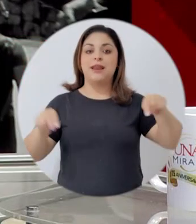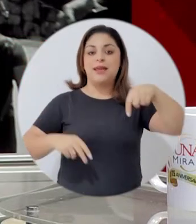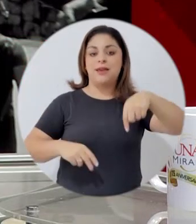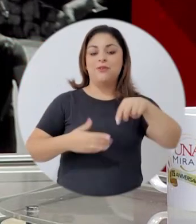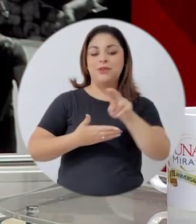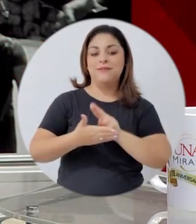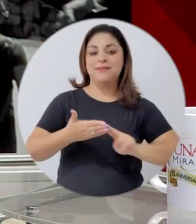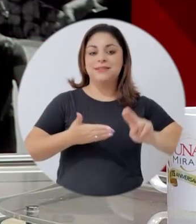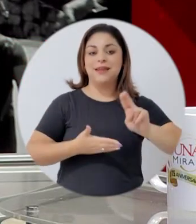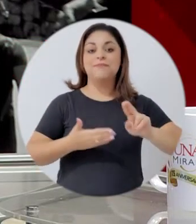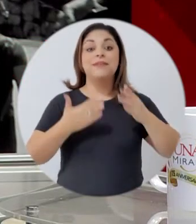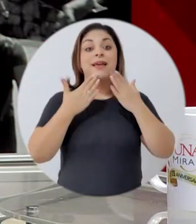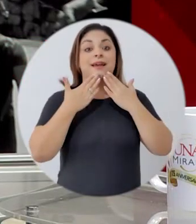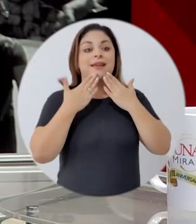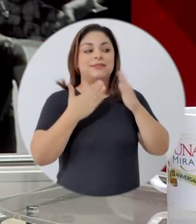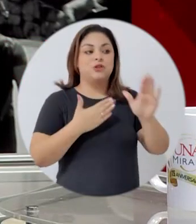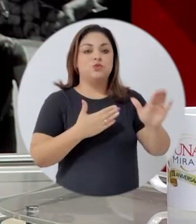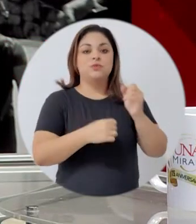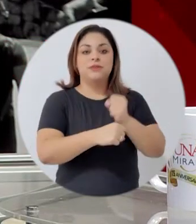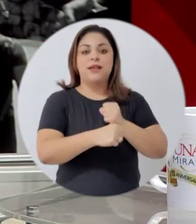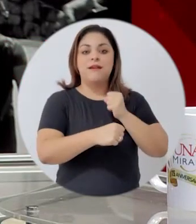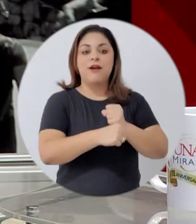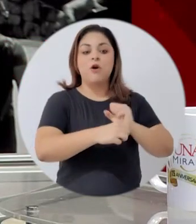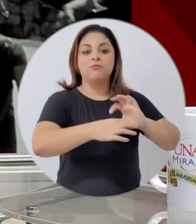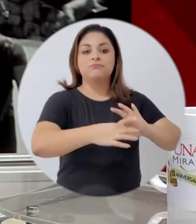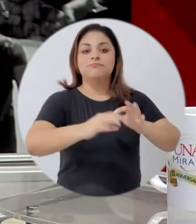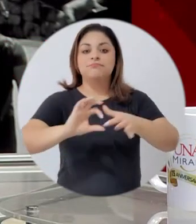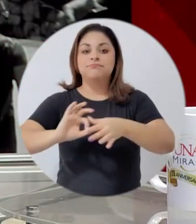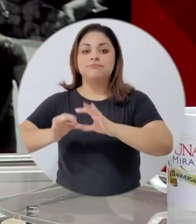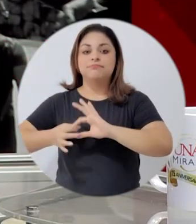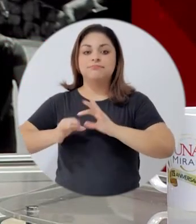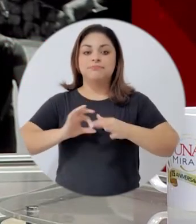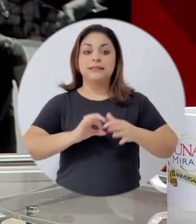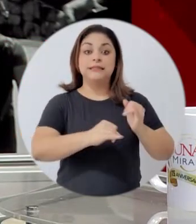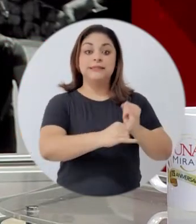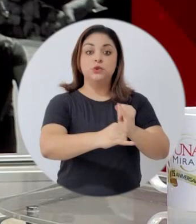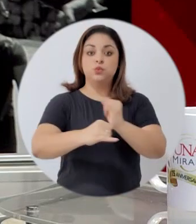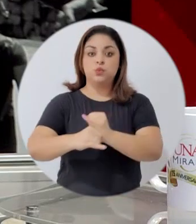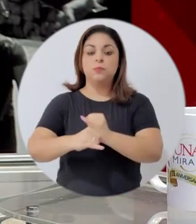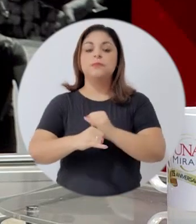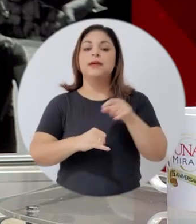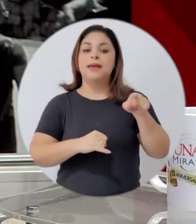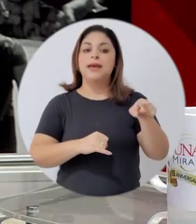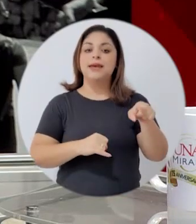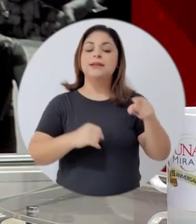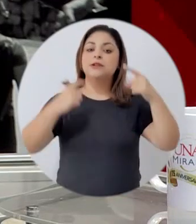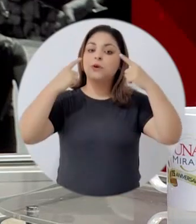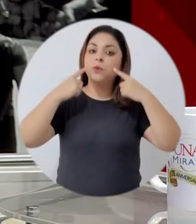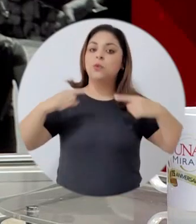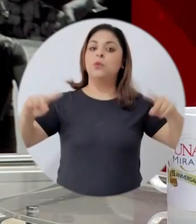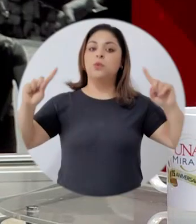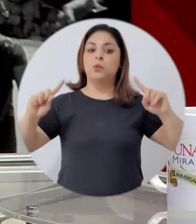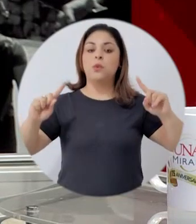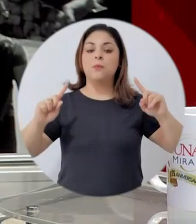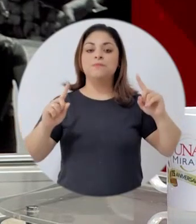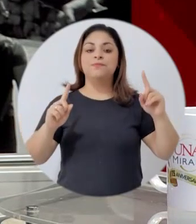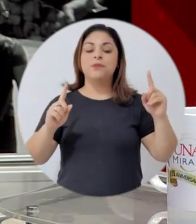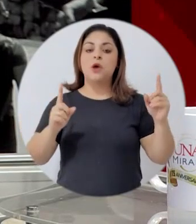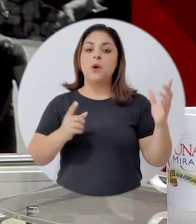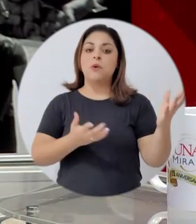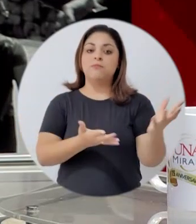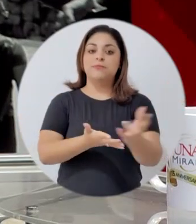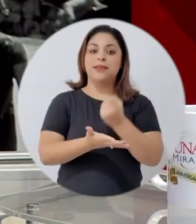institución. Gracias a la articulación institucional en torno a este tema, se ha